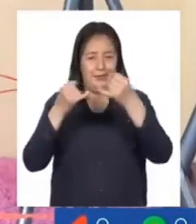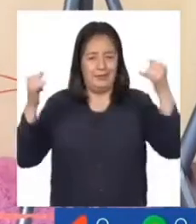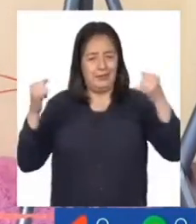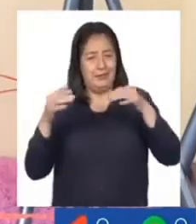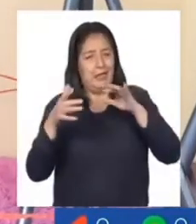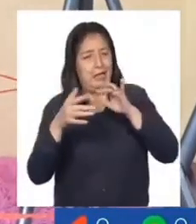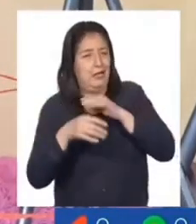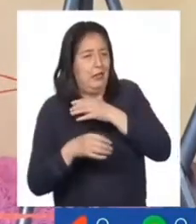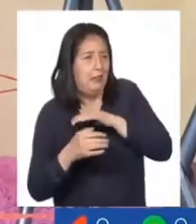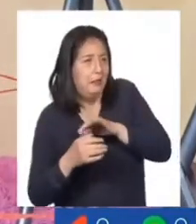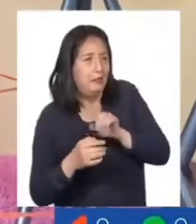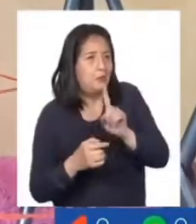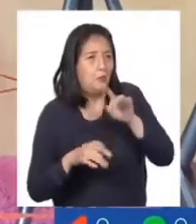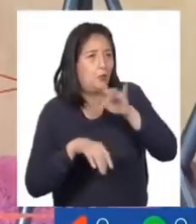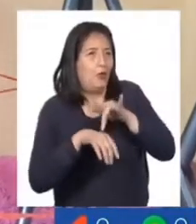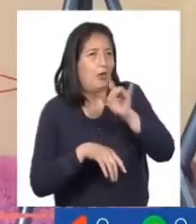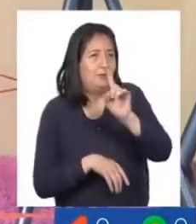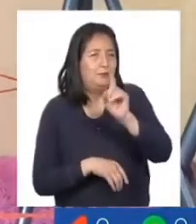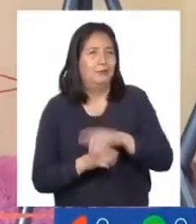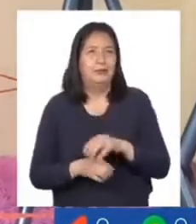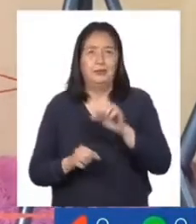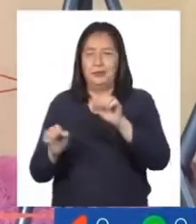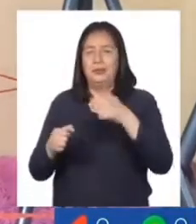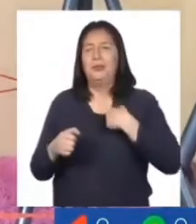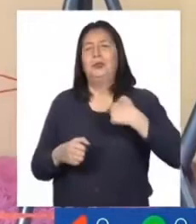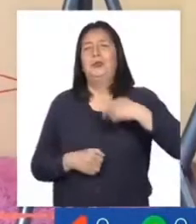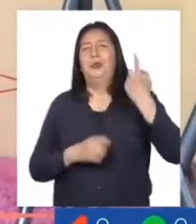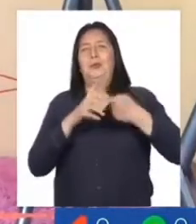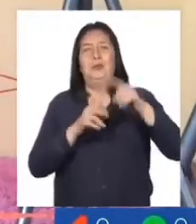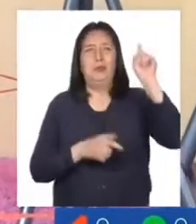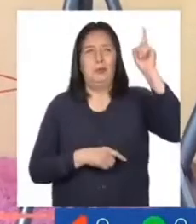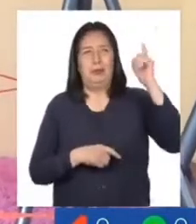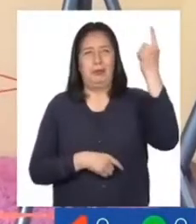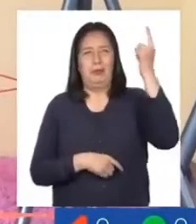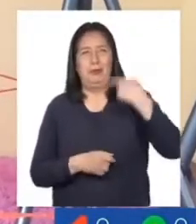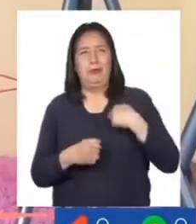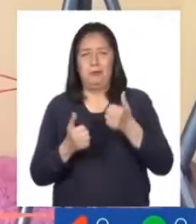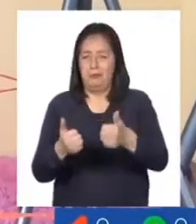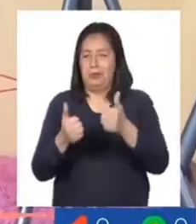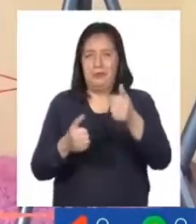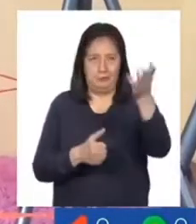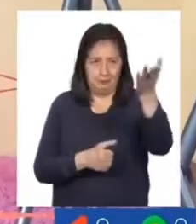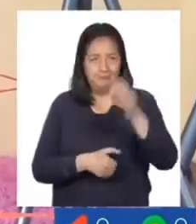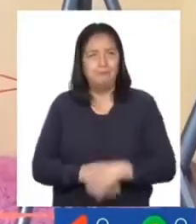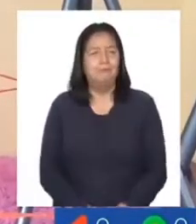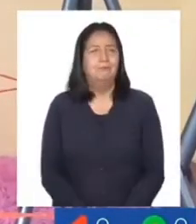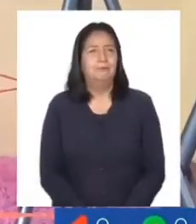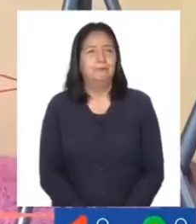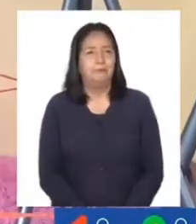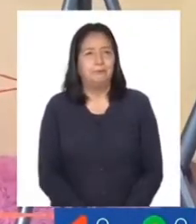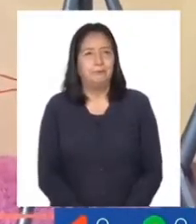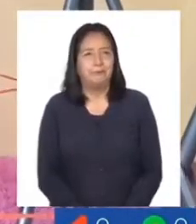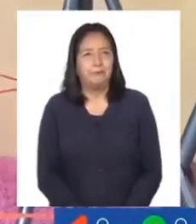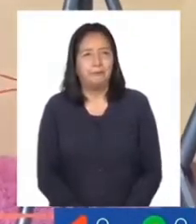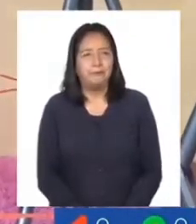cinta. ¿Listas? ¡Sí! Yo quiero comenzar primero. Muy bien, adelante, Ariana.